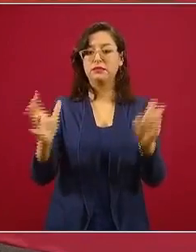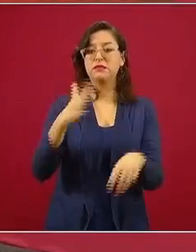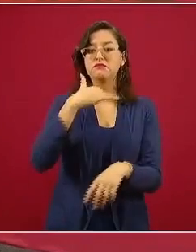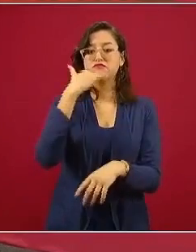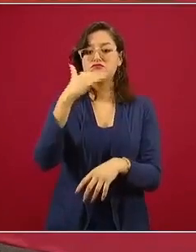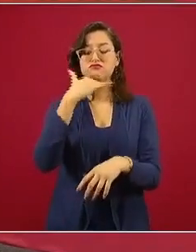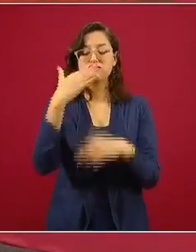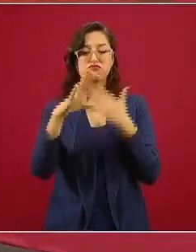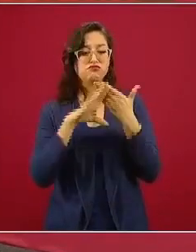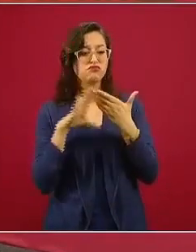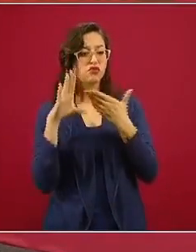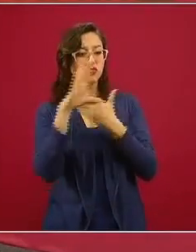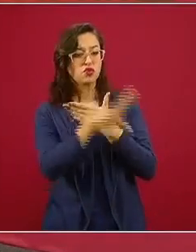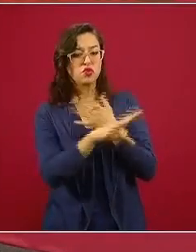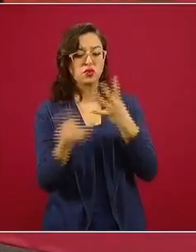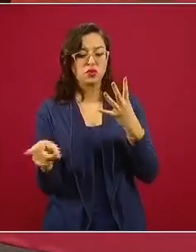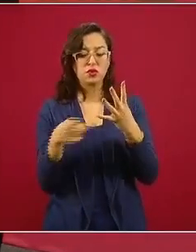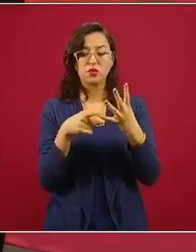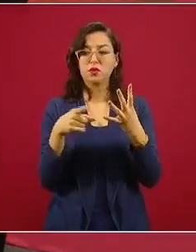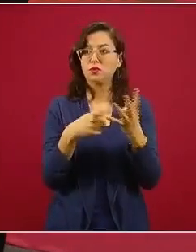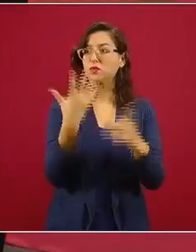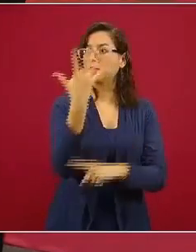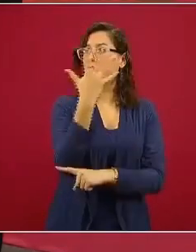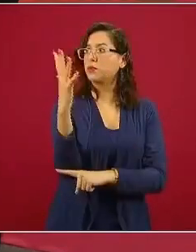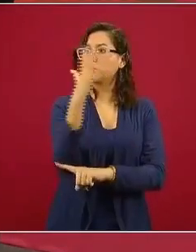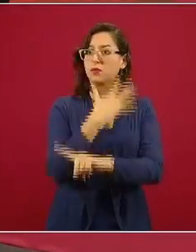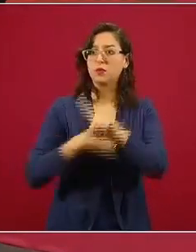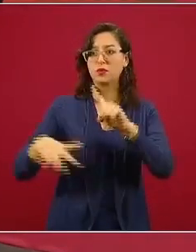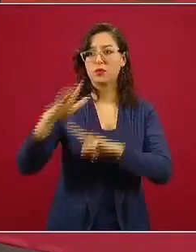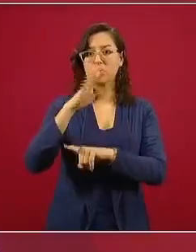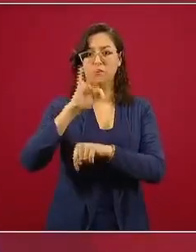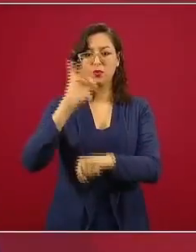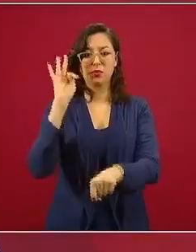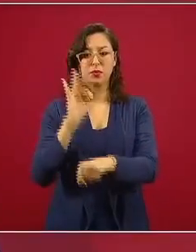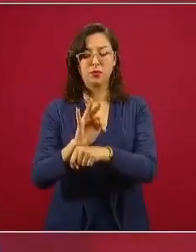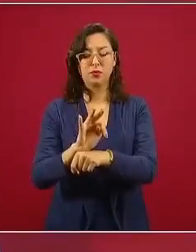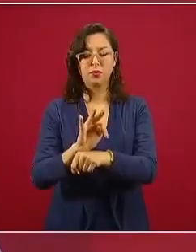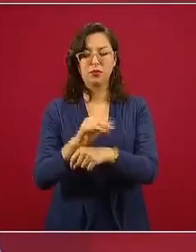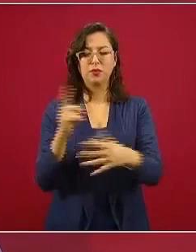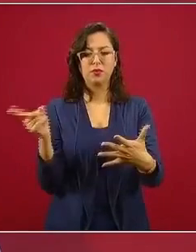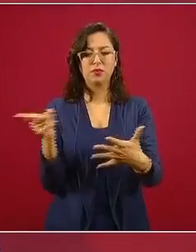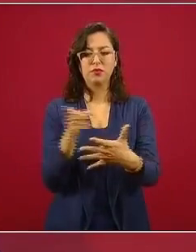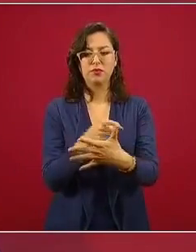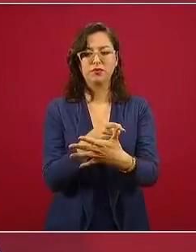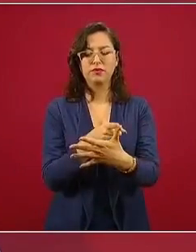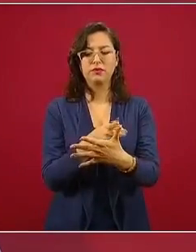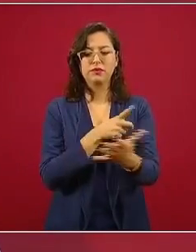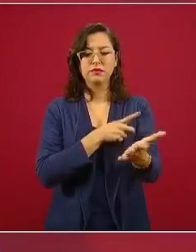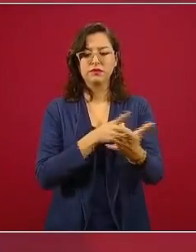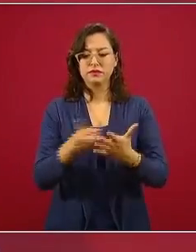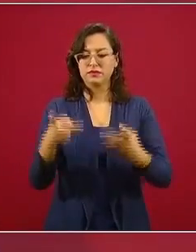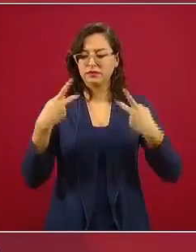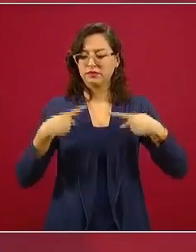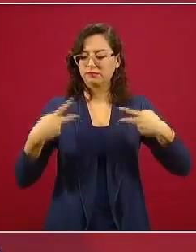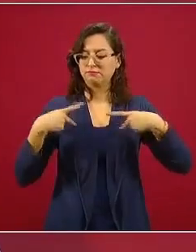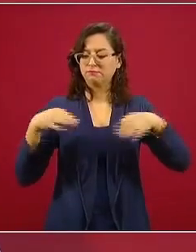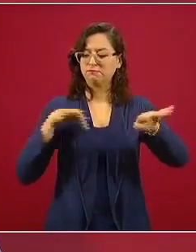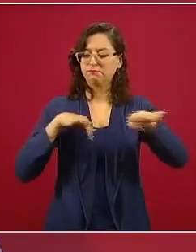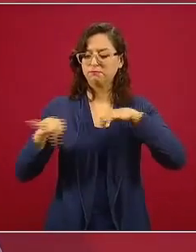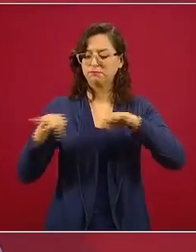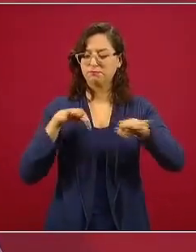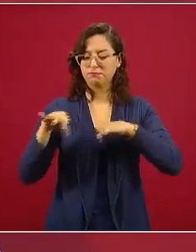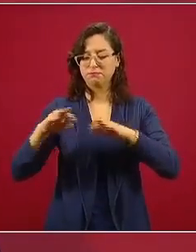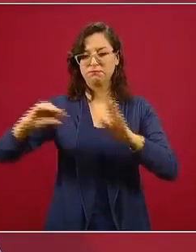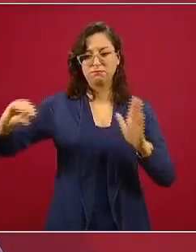la protección al medio ambiente, la inclusión de los derechos de los trabajadores